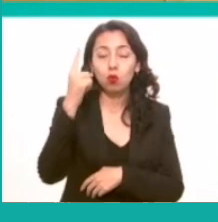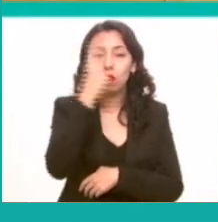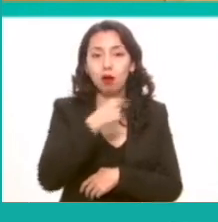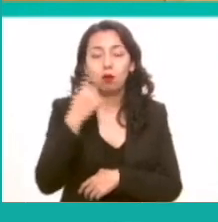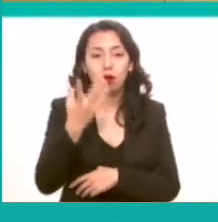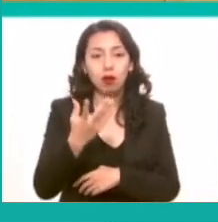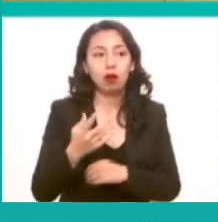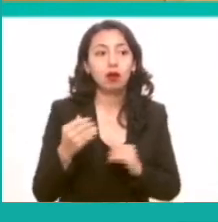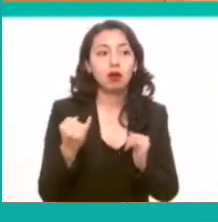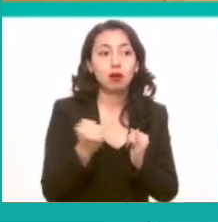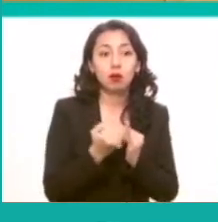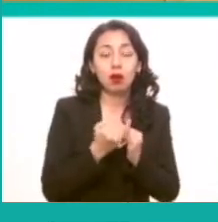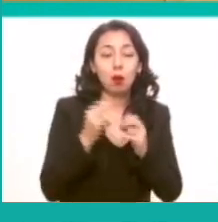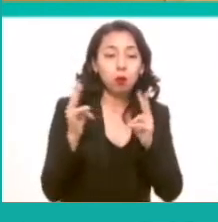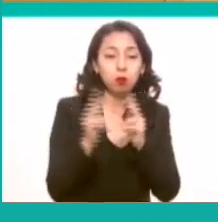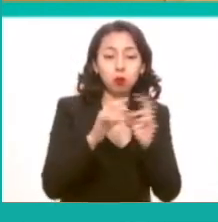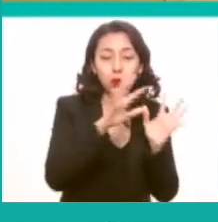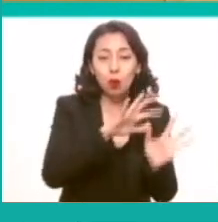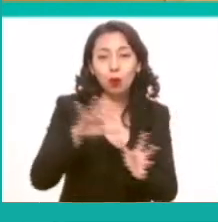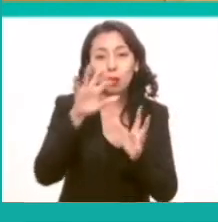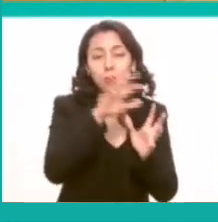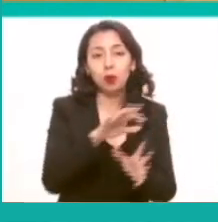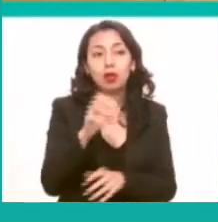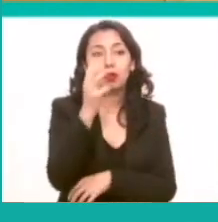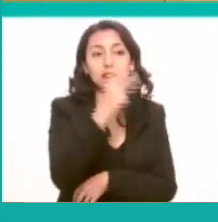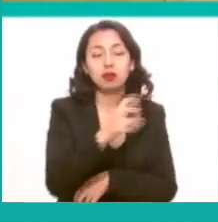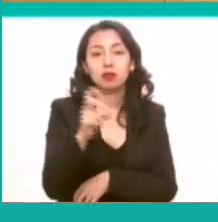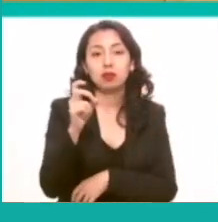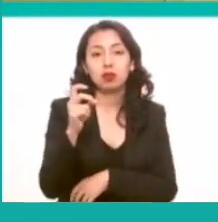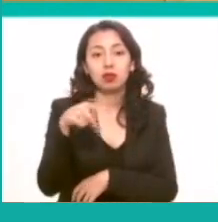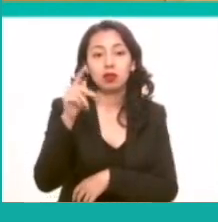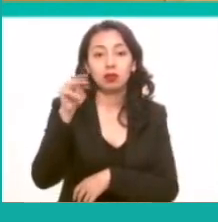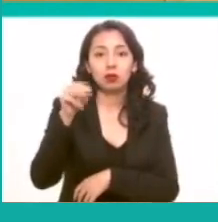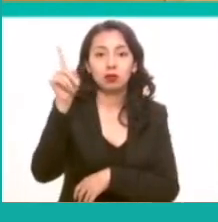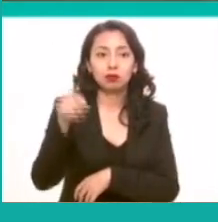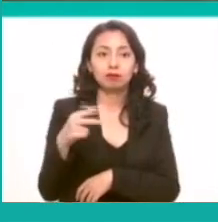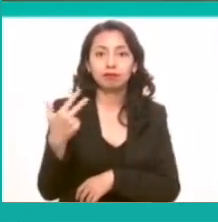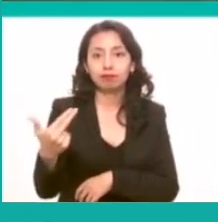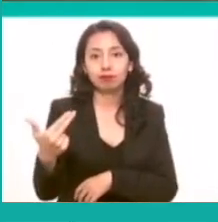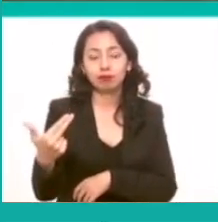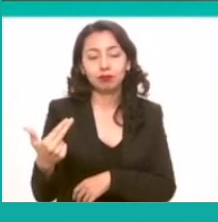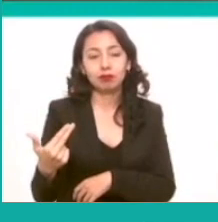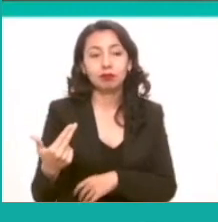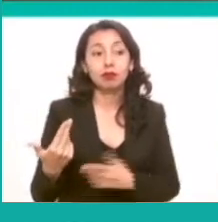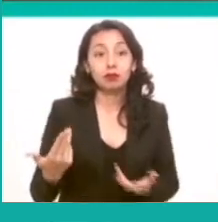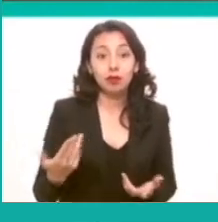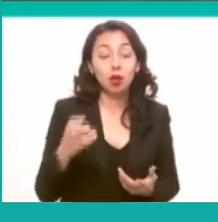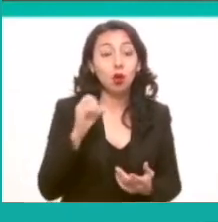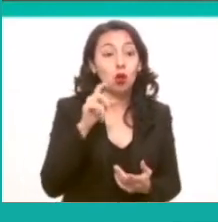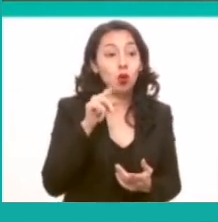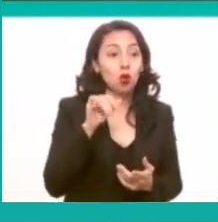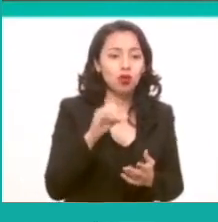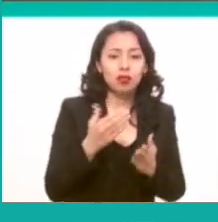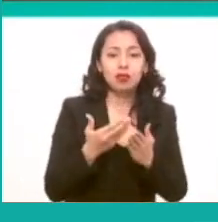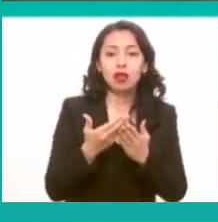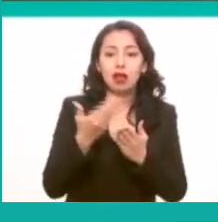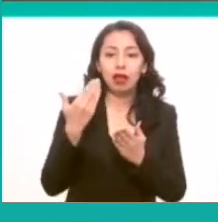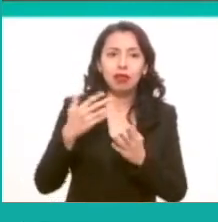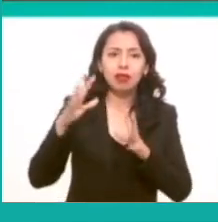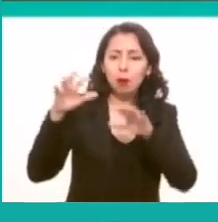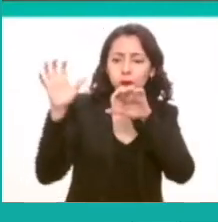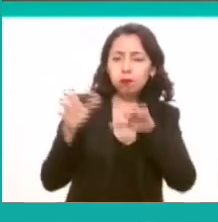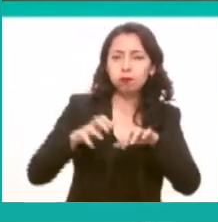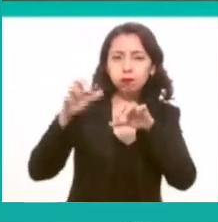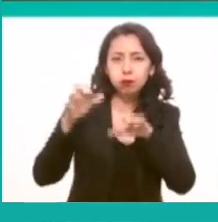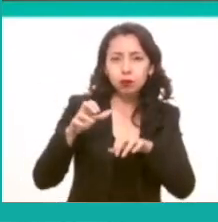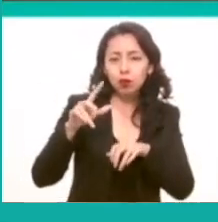y rachas de 330 km porh contra todo pronóstico otis pasó a ser una tormenta tropical